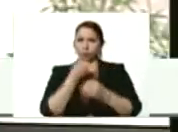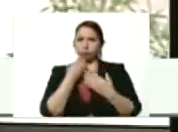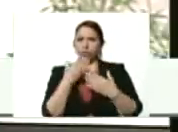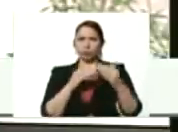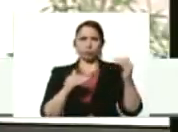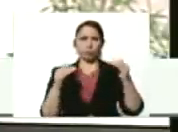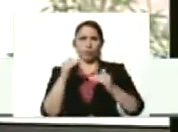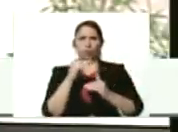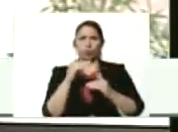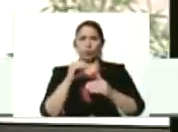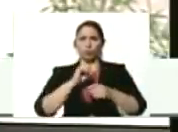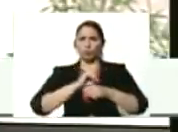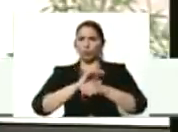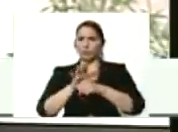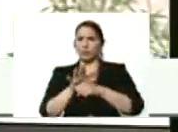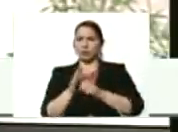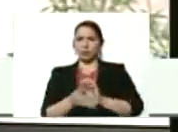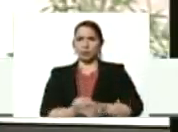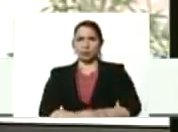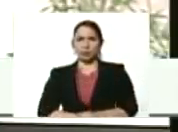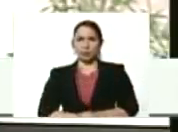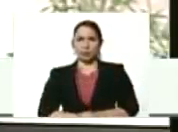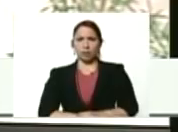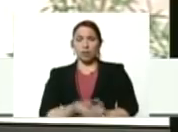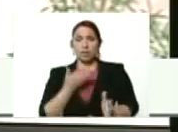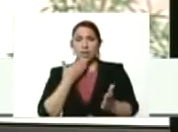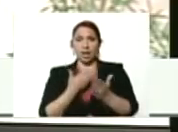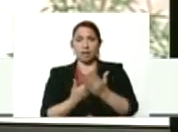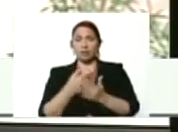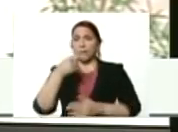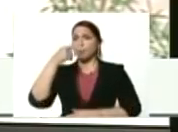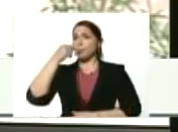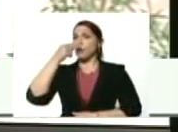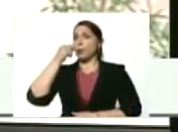COVID, gracias al carbativir,